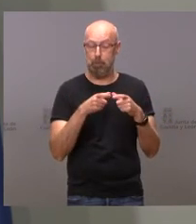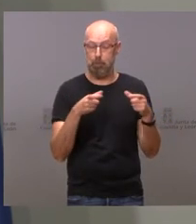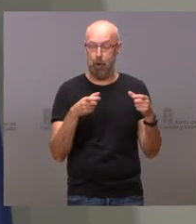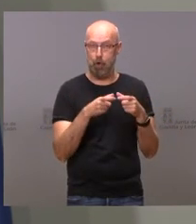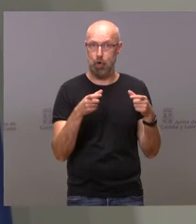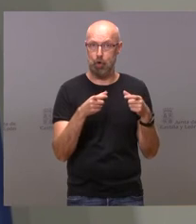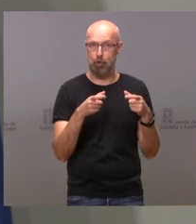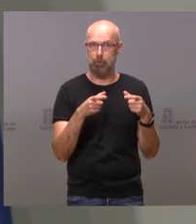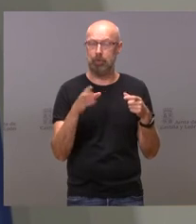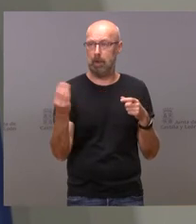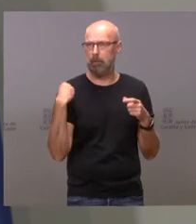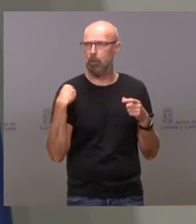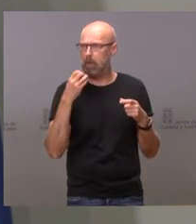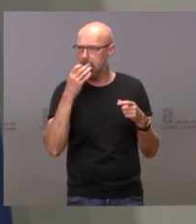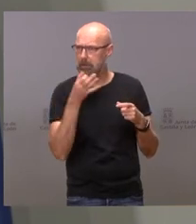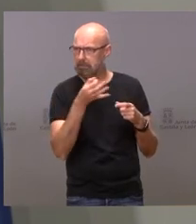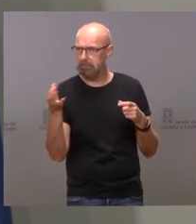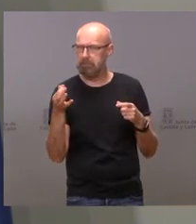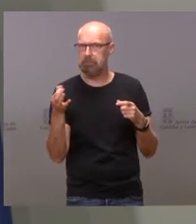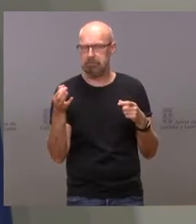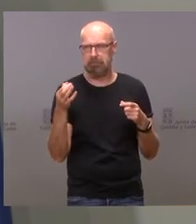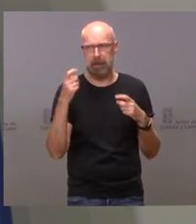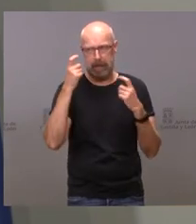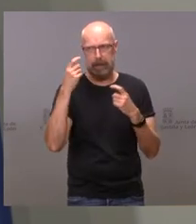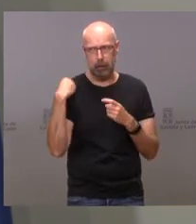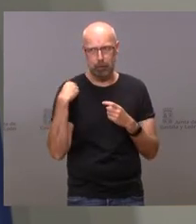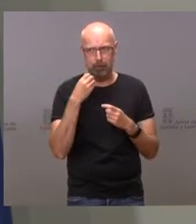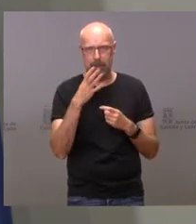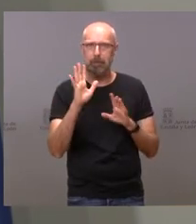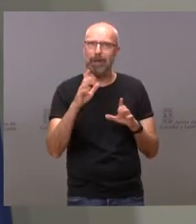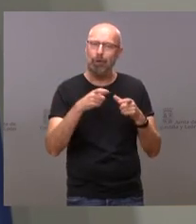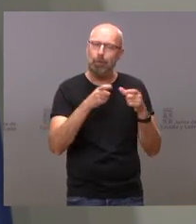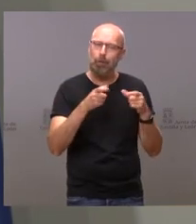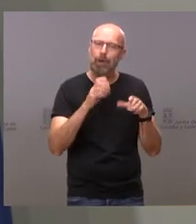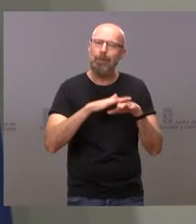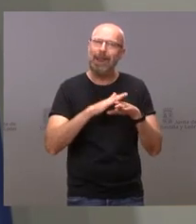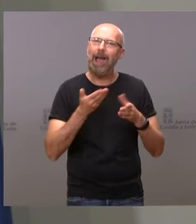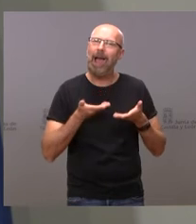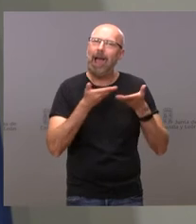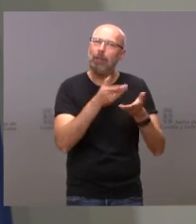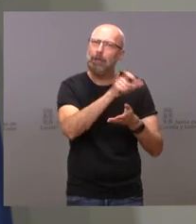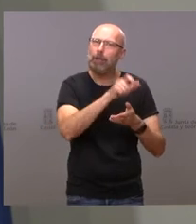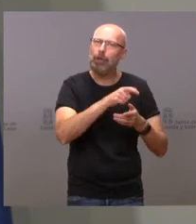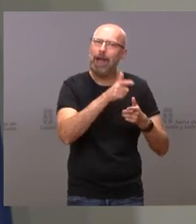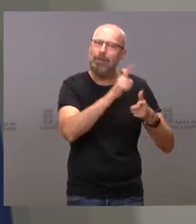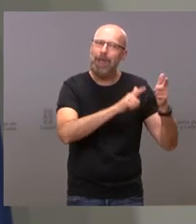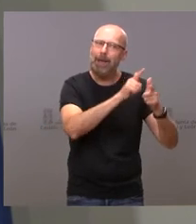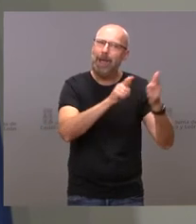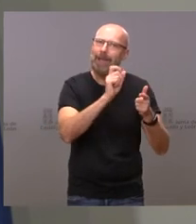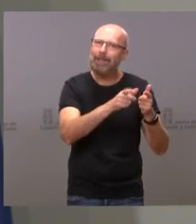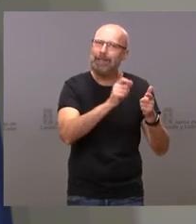la pregunta es buena y el intento es bueno, pero los bonos no están destinados a ayudar a los que viajan, están destinados a ayudar